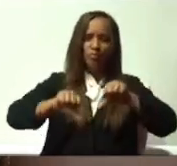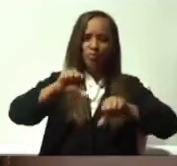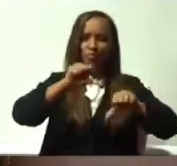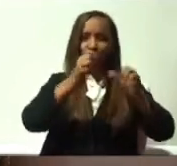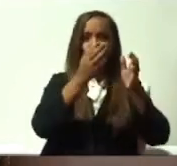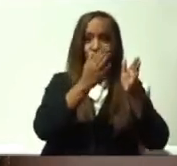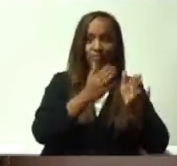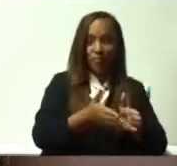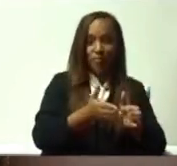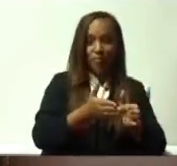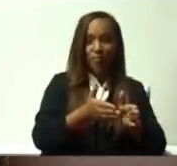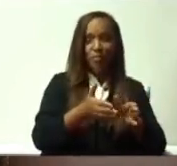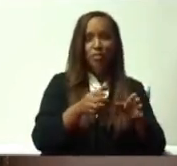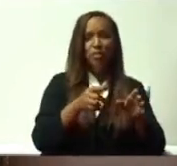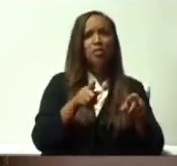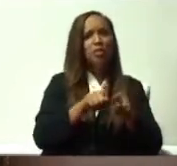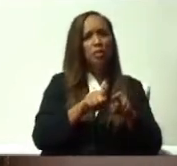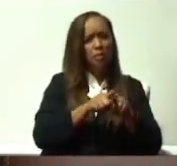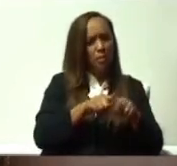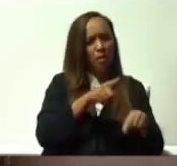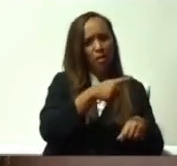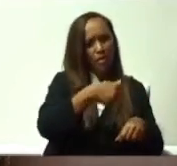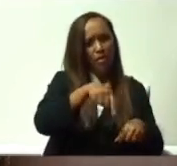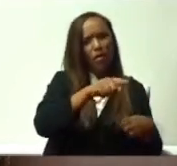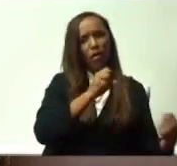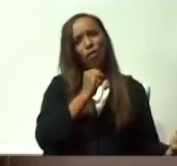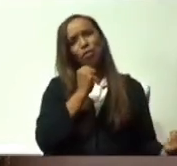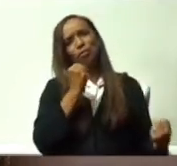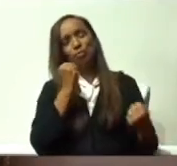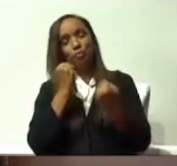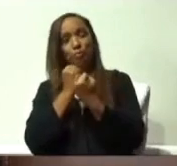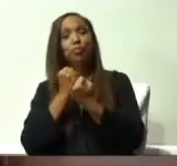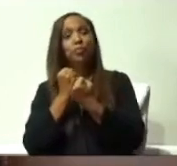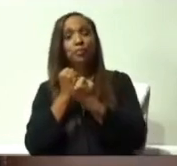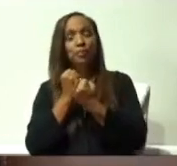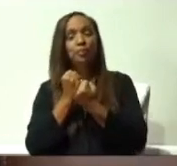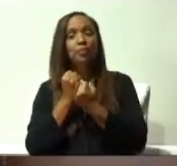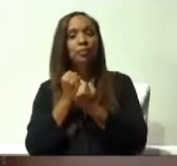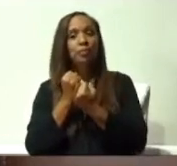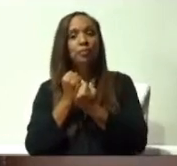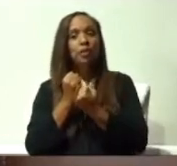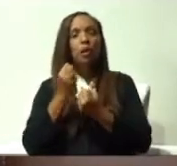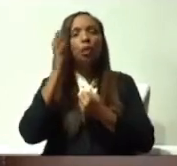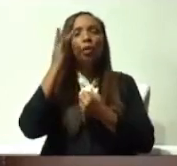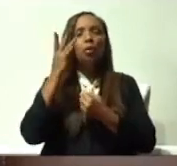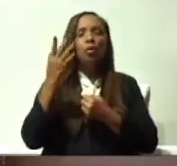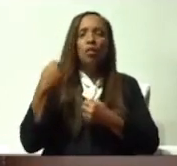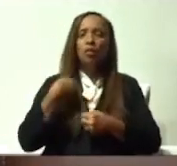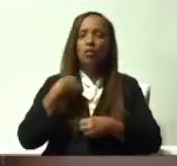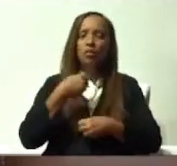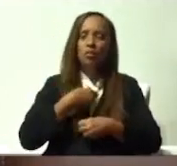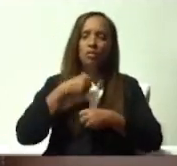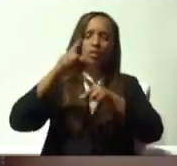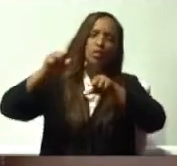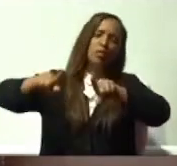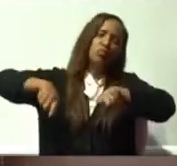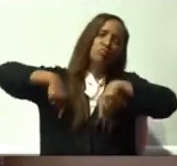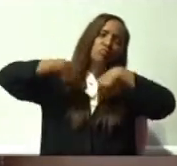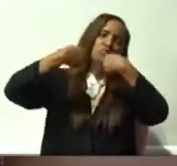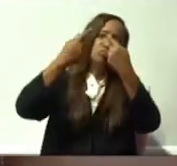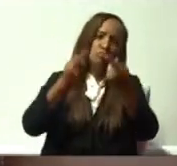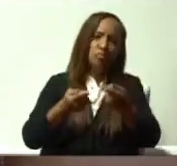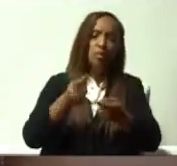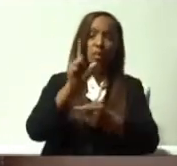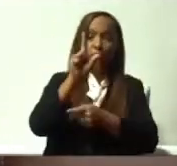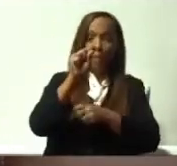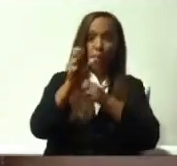de Medio Ambiente por todo el tiempo que ocupamos en ella, en más de 20 años. Agradecer al presidente y a nuestros